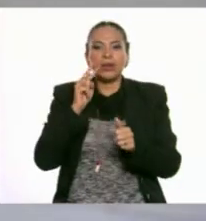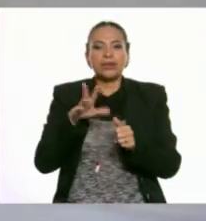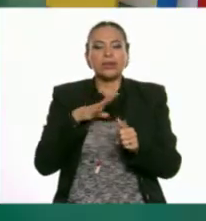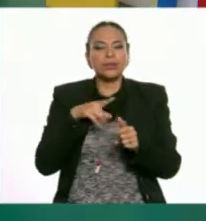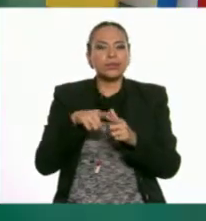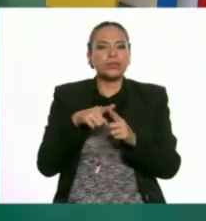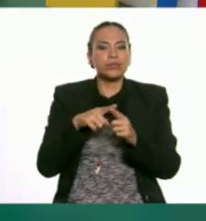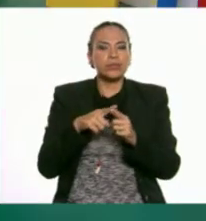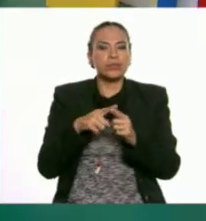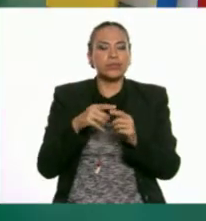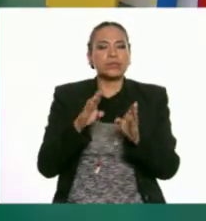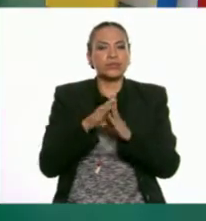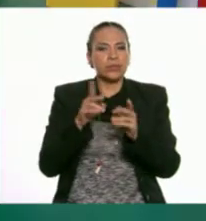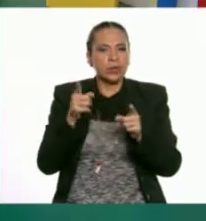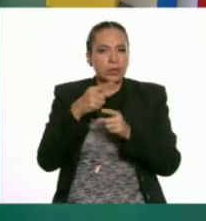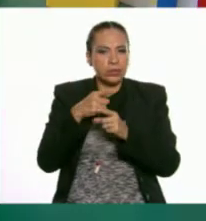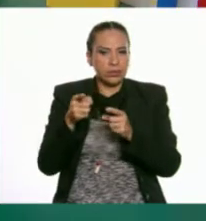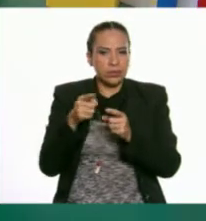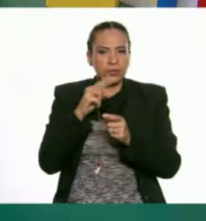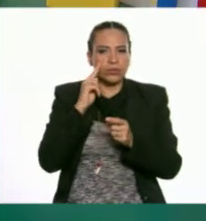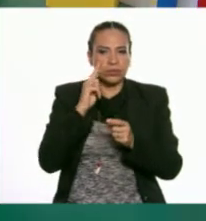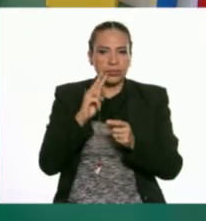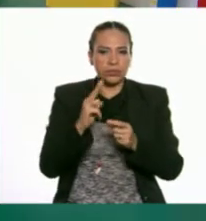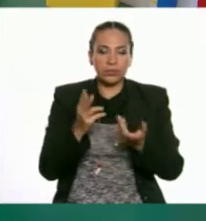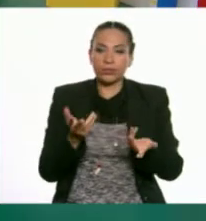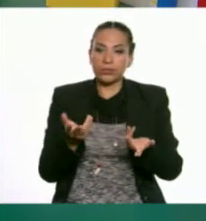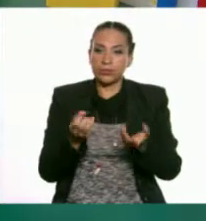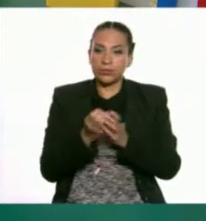este nuevo electroimán,